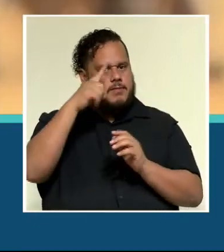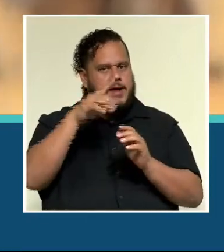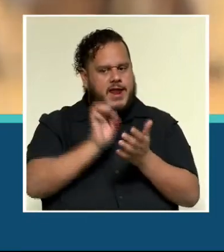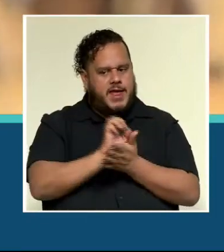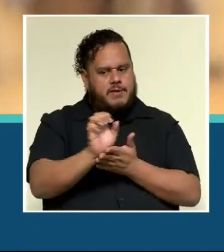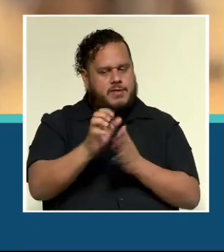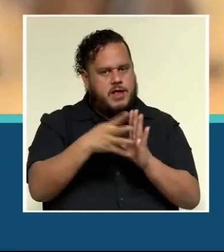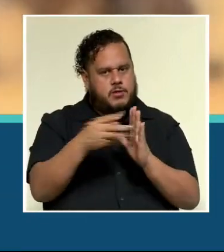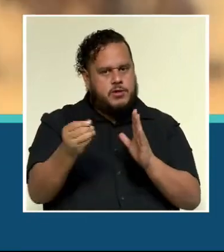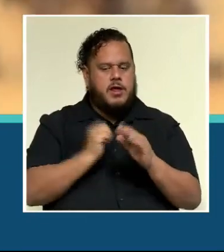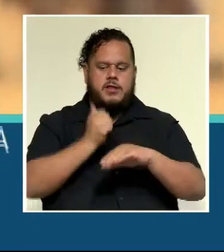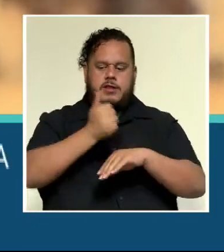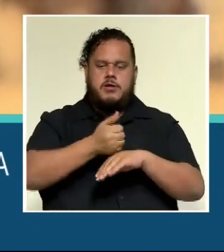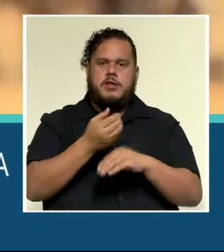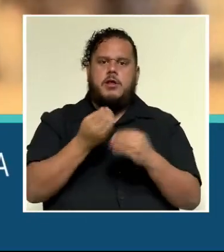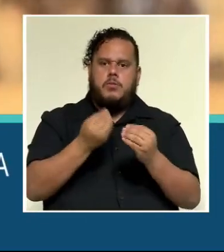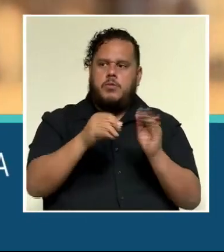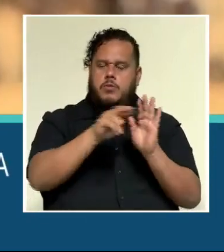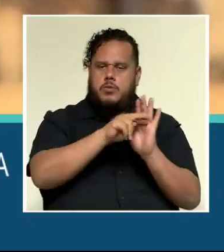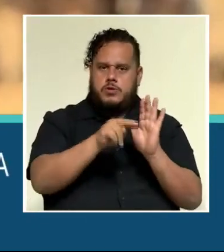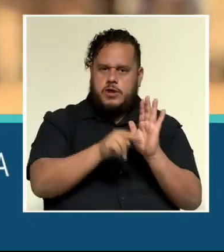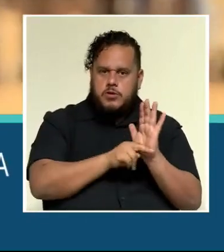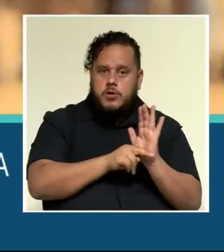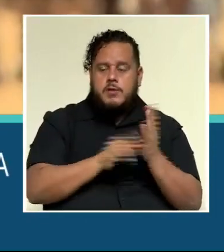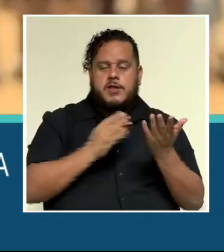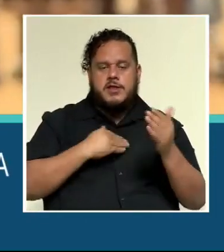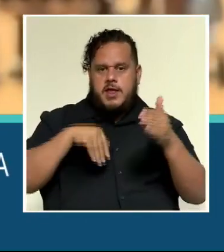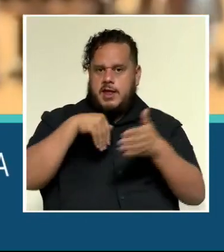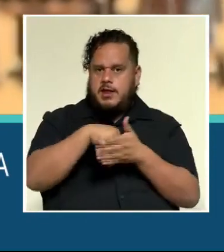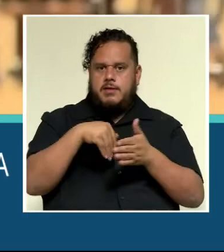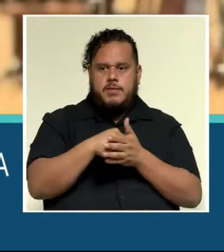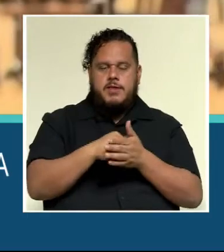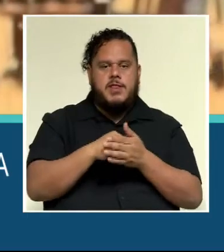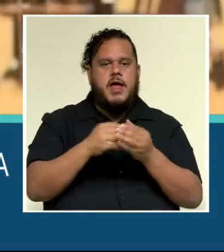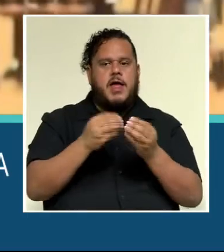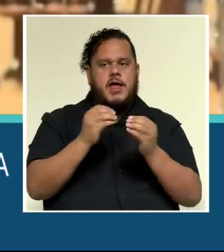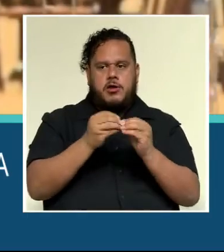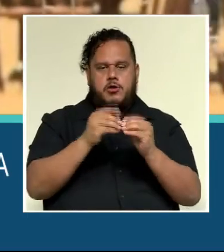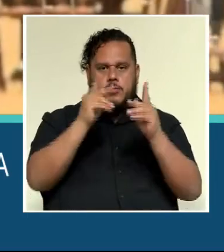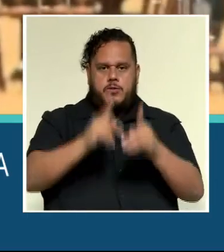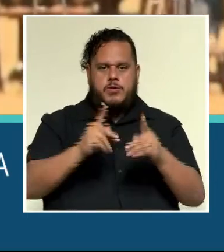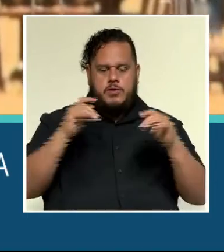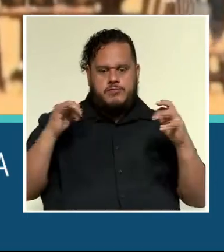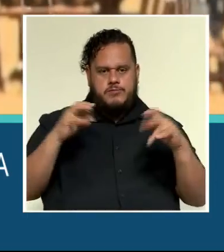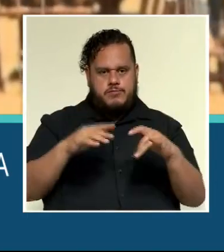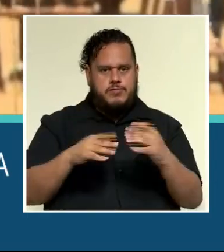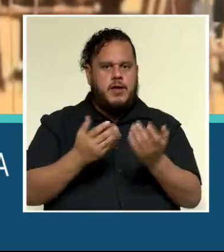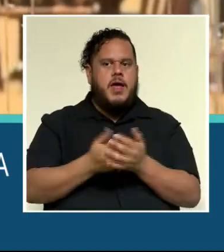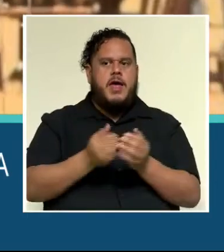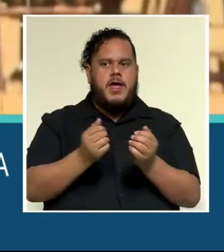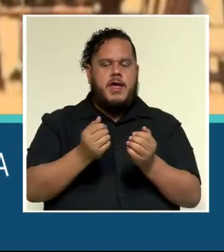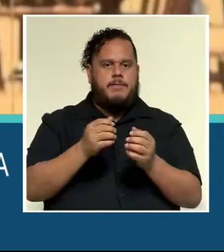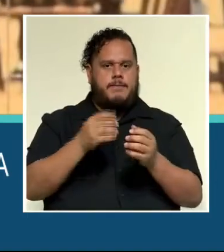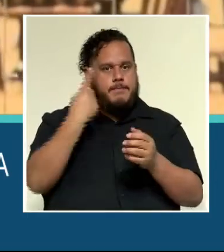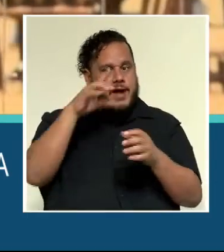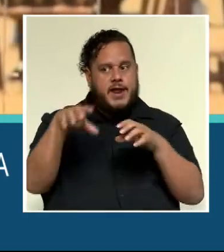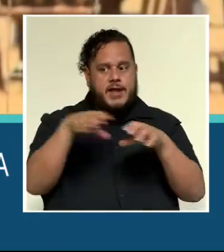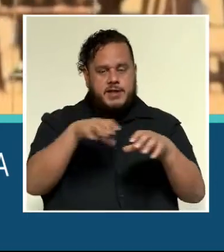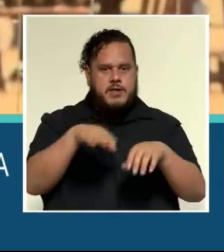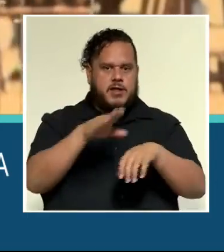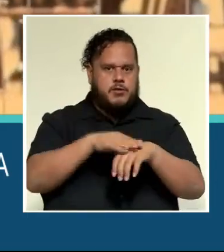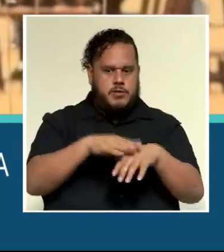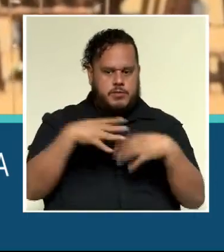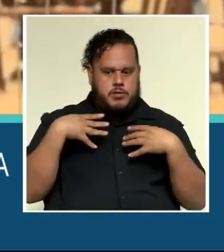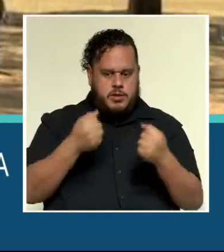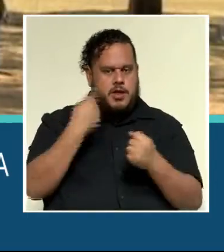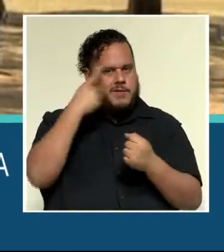ha establecido una serie de normativas que limitan la capacidad de aforos para eventos con autorización sanitaria. Por esta razón, y a fin de